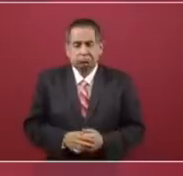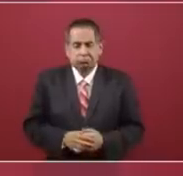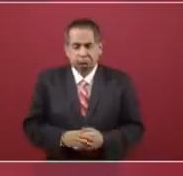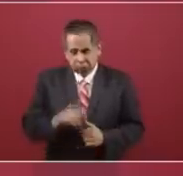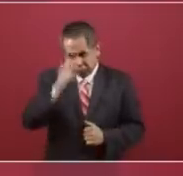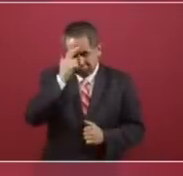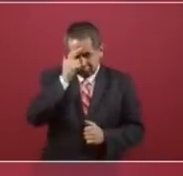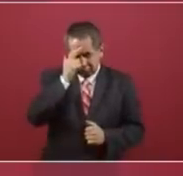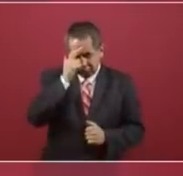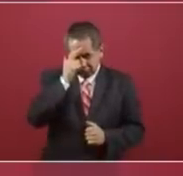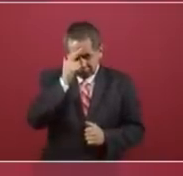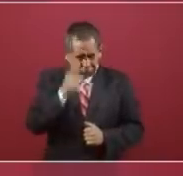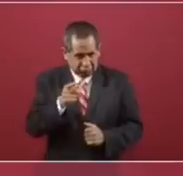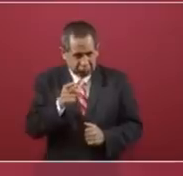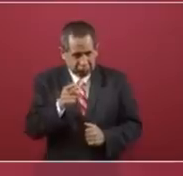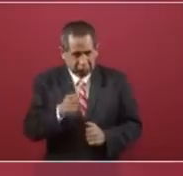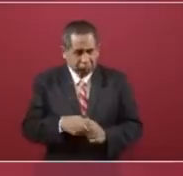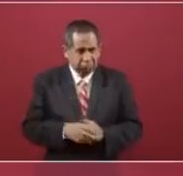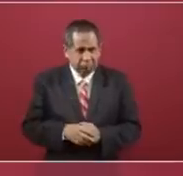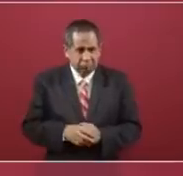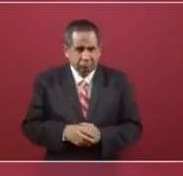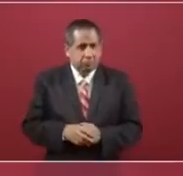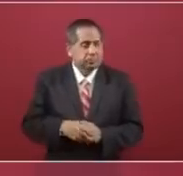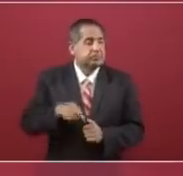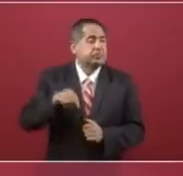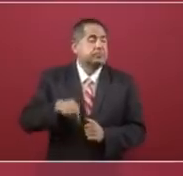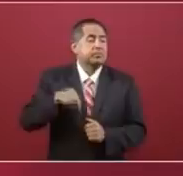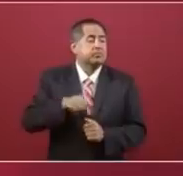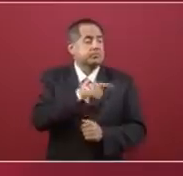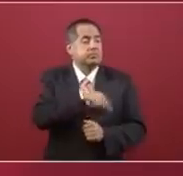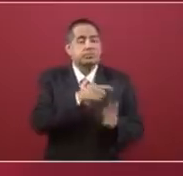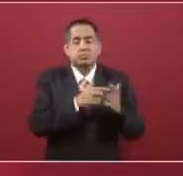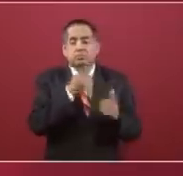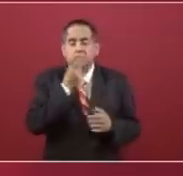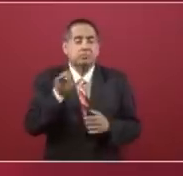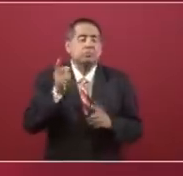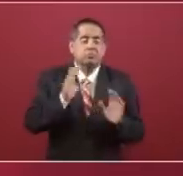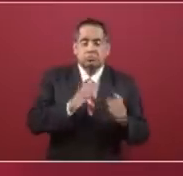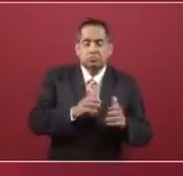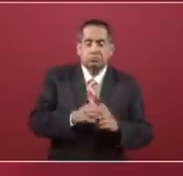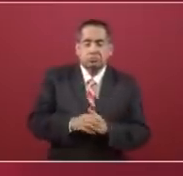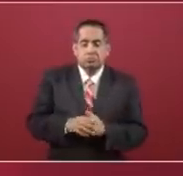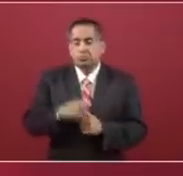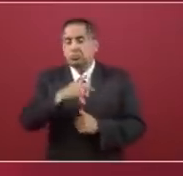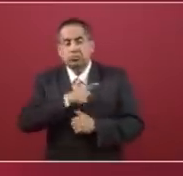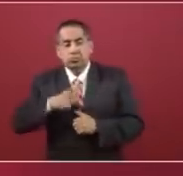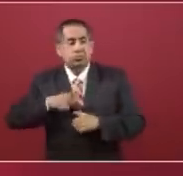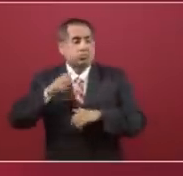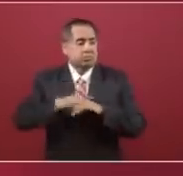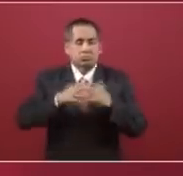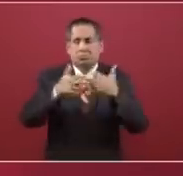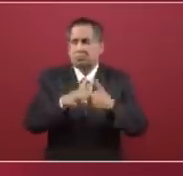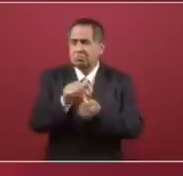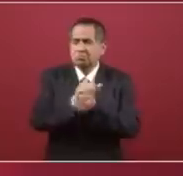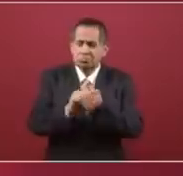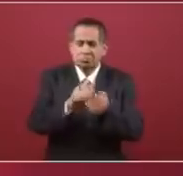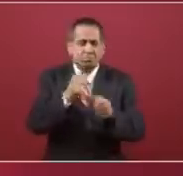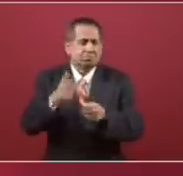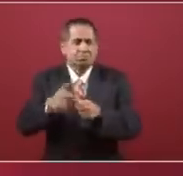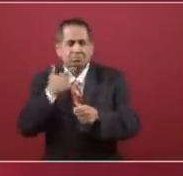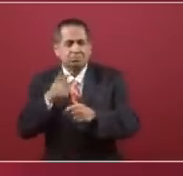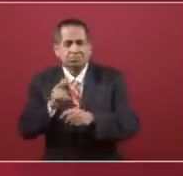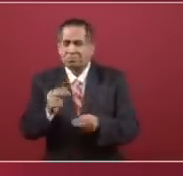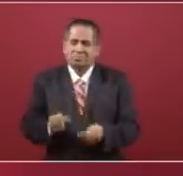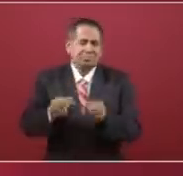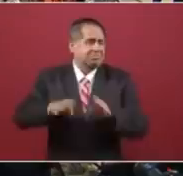¿Se acuerda que aquí decían que no se debían hacer refinerías que no era